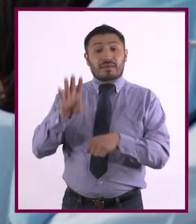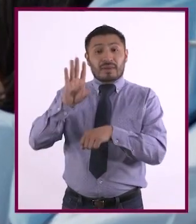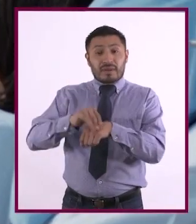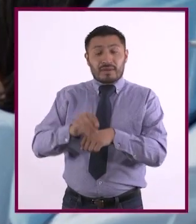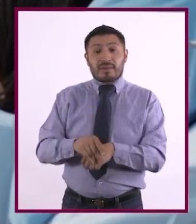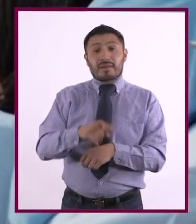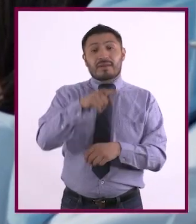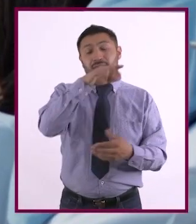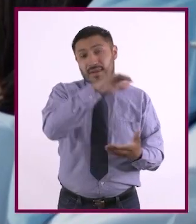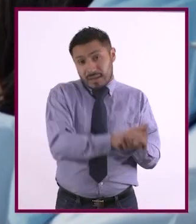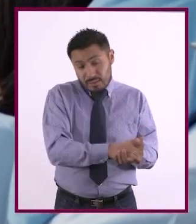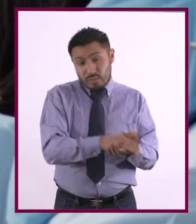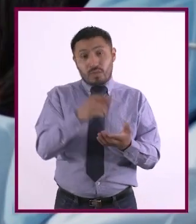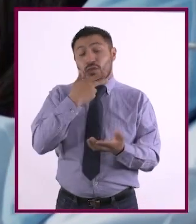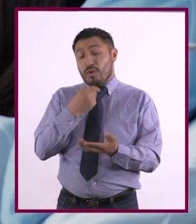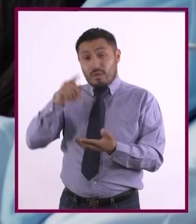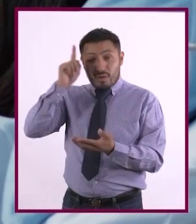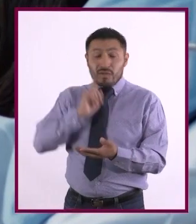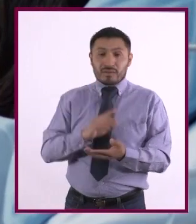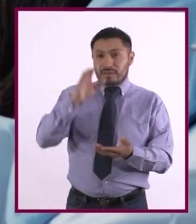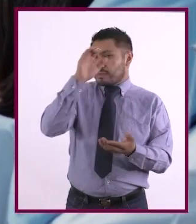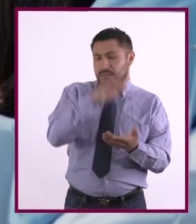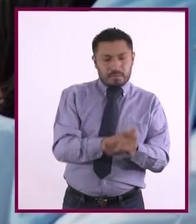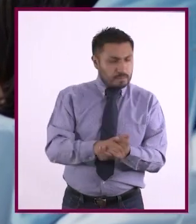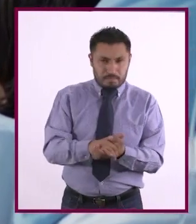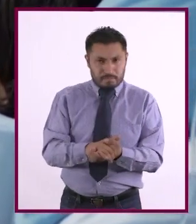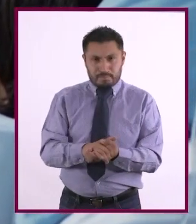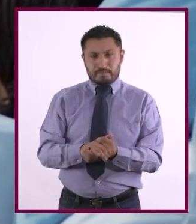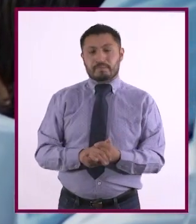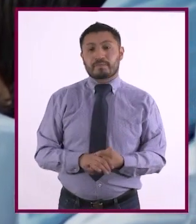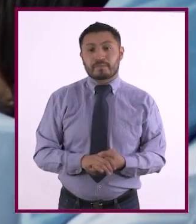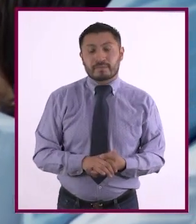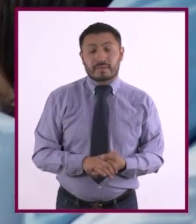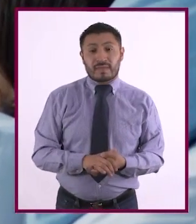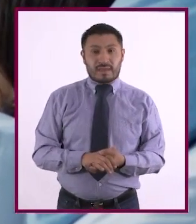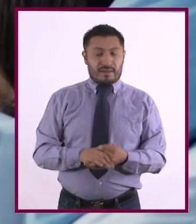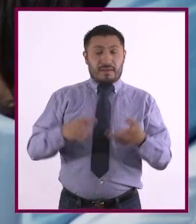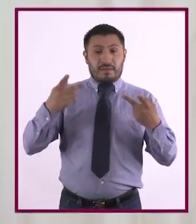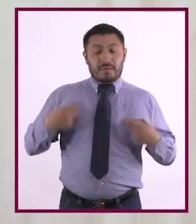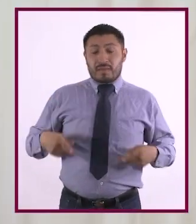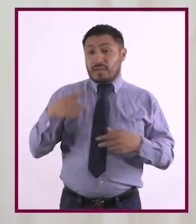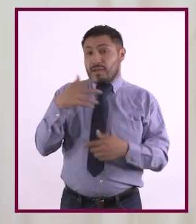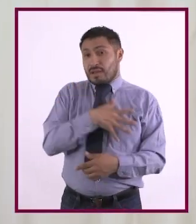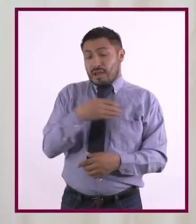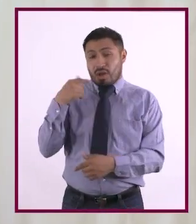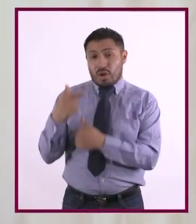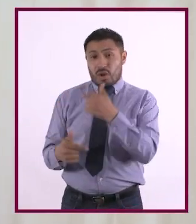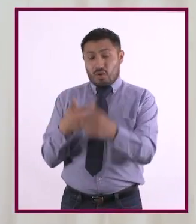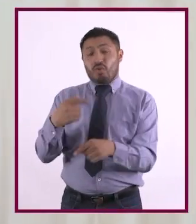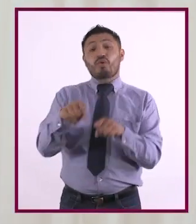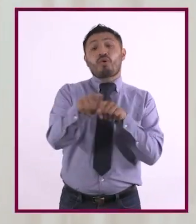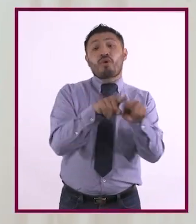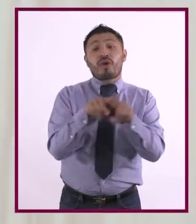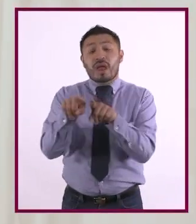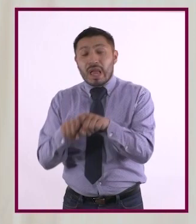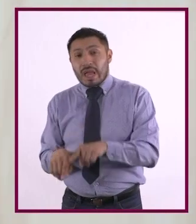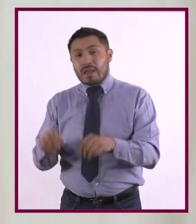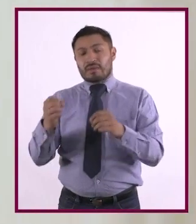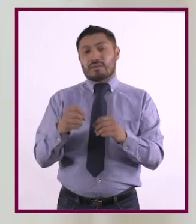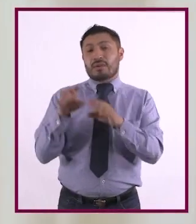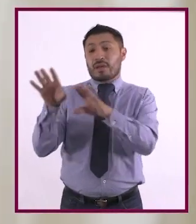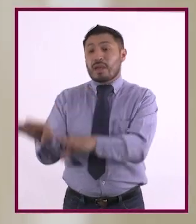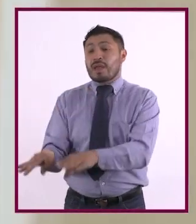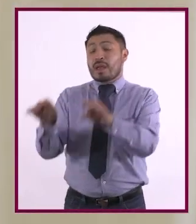la cónyuge, el concubinario, la concubina, los descendientes, los hermanos o hermanas, el adoptado o